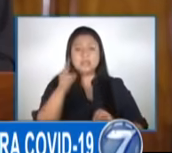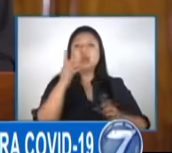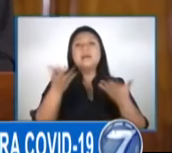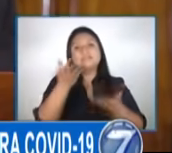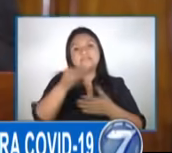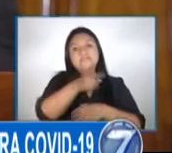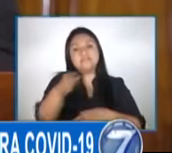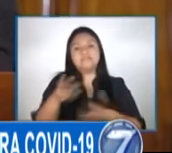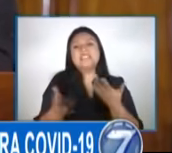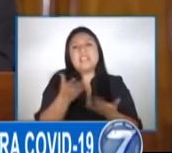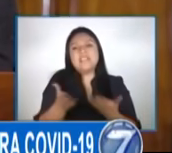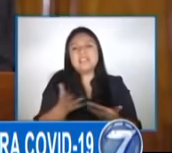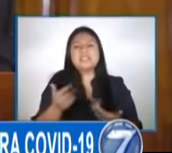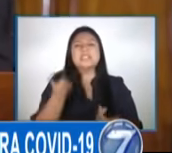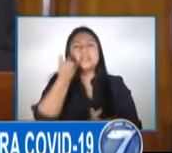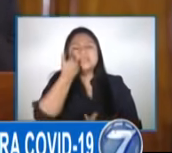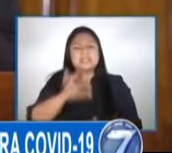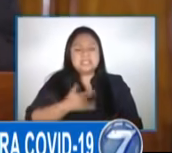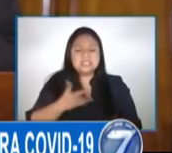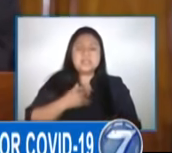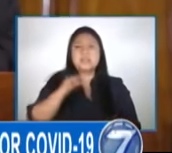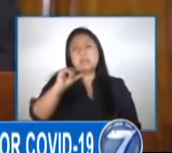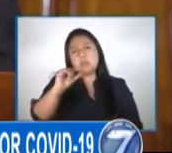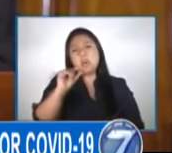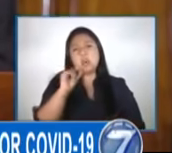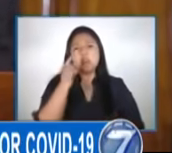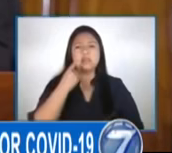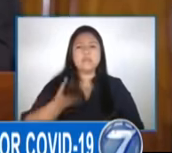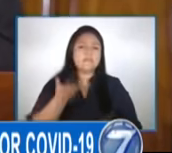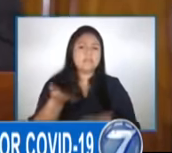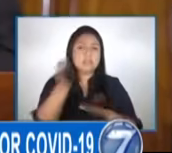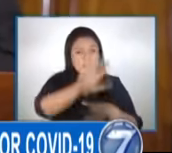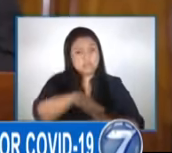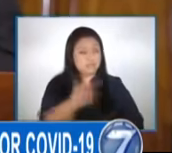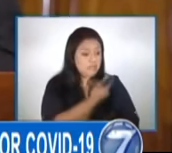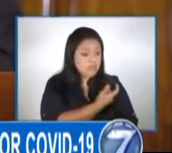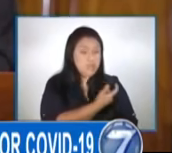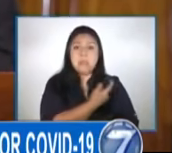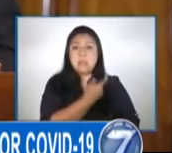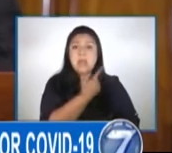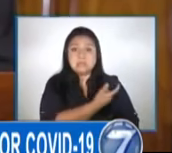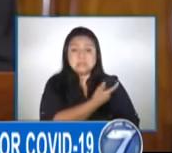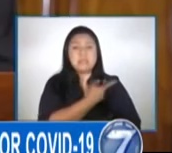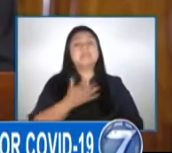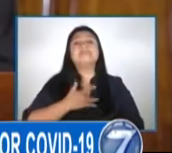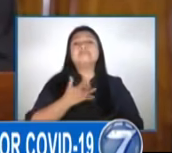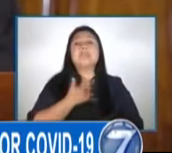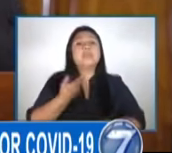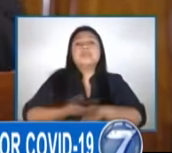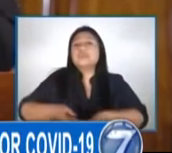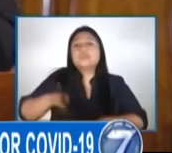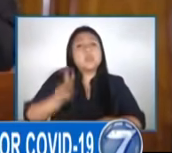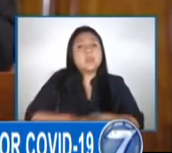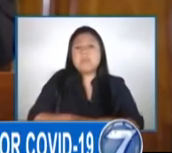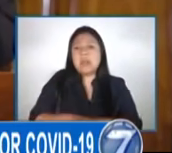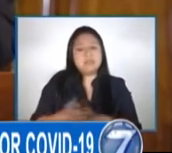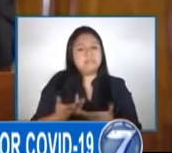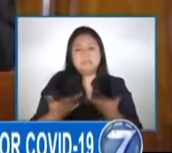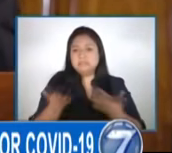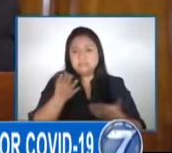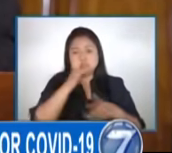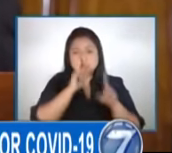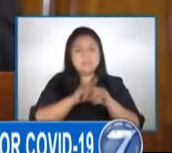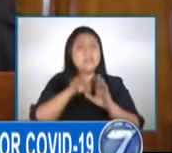podría esperar que tengamos algunos síntomas leves posterior a la inoculación. Eso es normal, como con cualquier otra vacuna. Y un